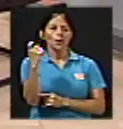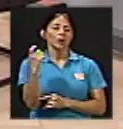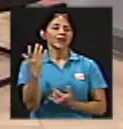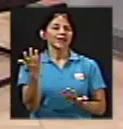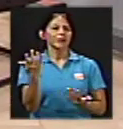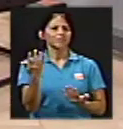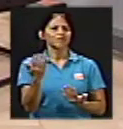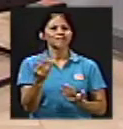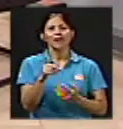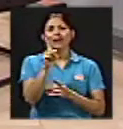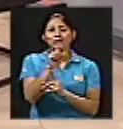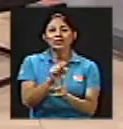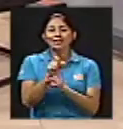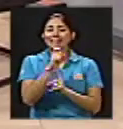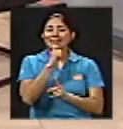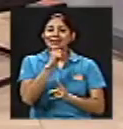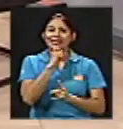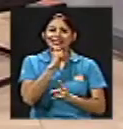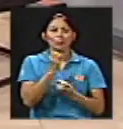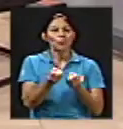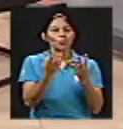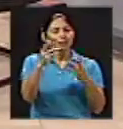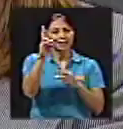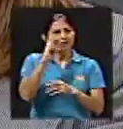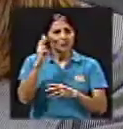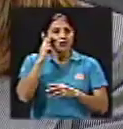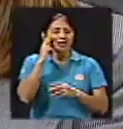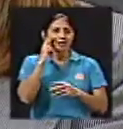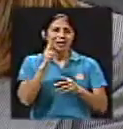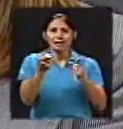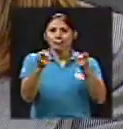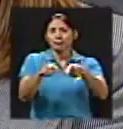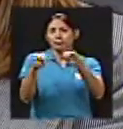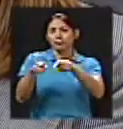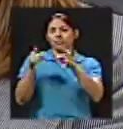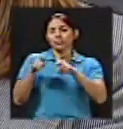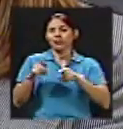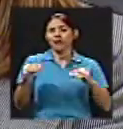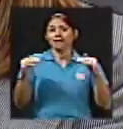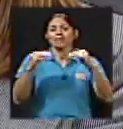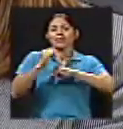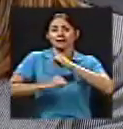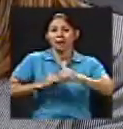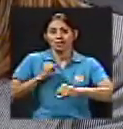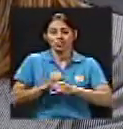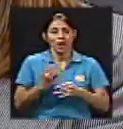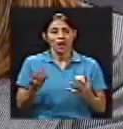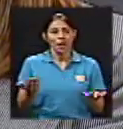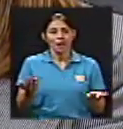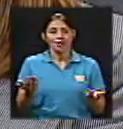por un montón de razones, y en parte por la coyuntura internacional, uh-huh. Entrar en